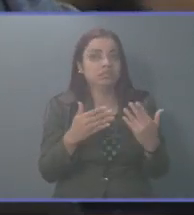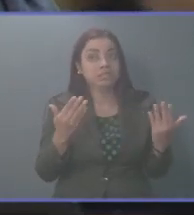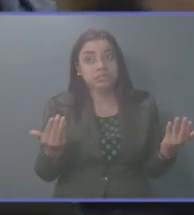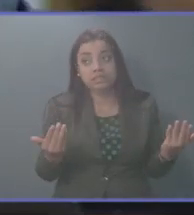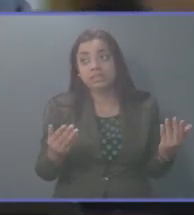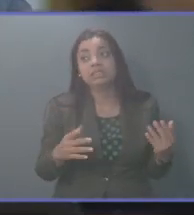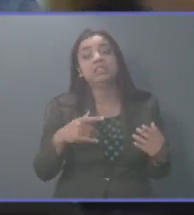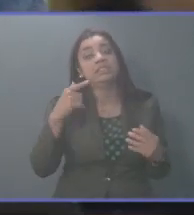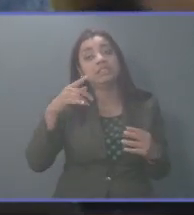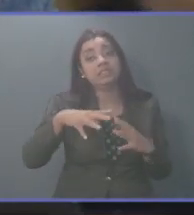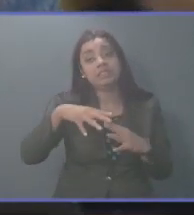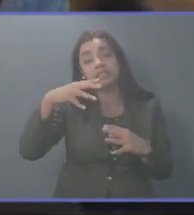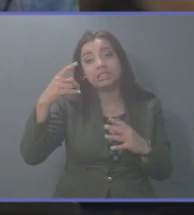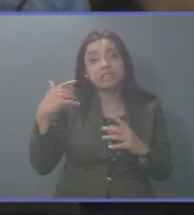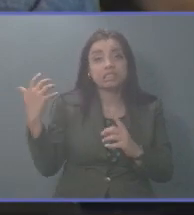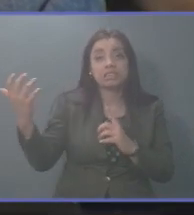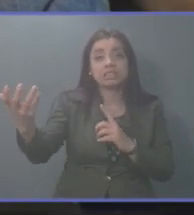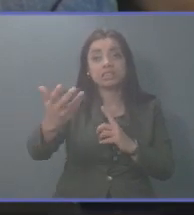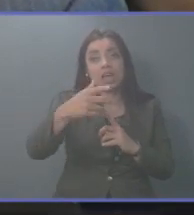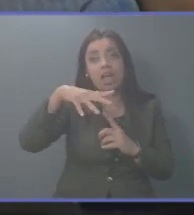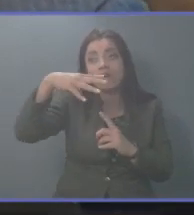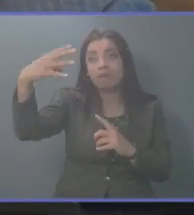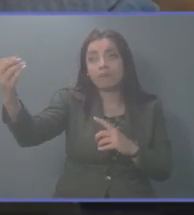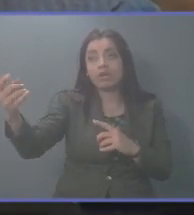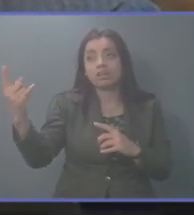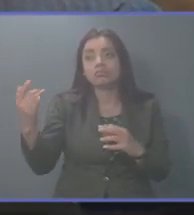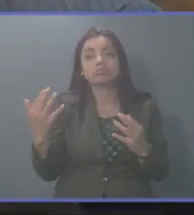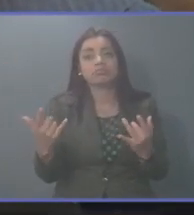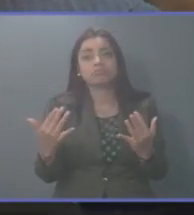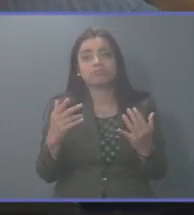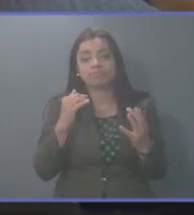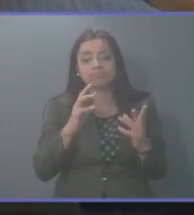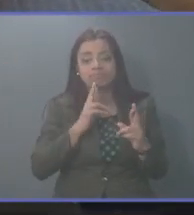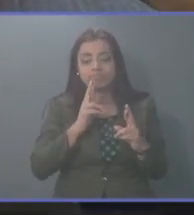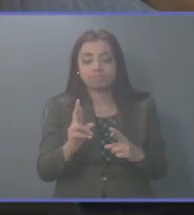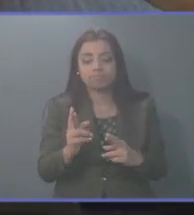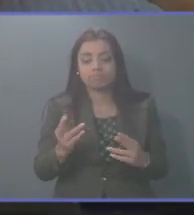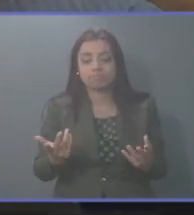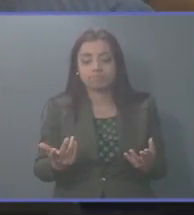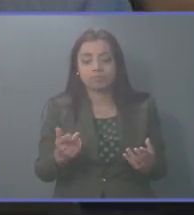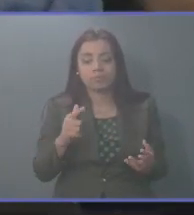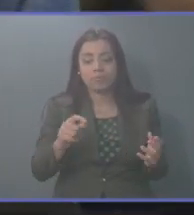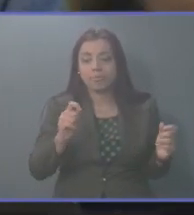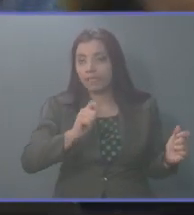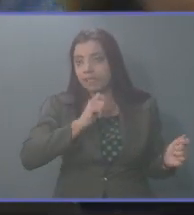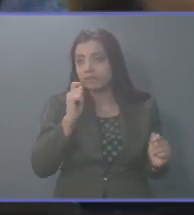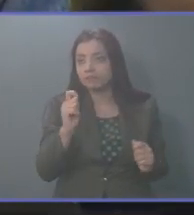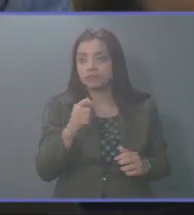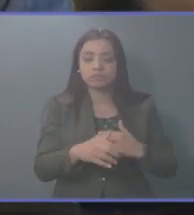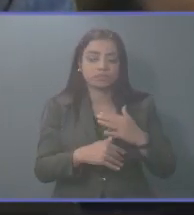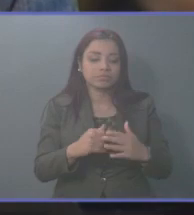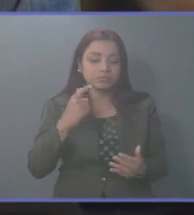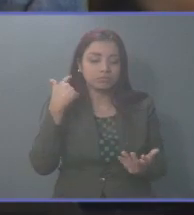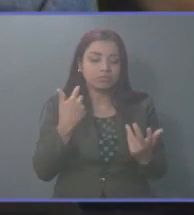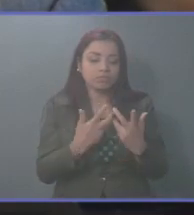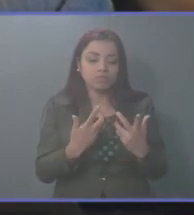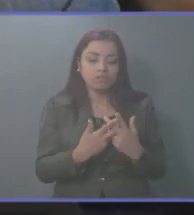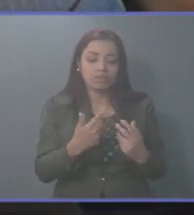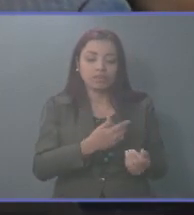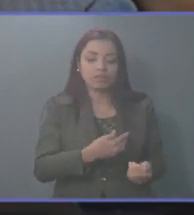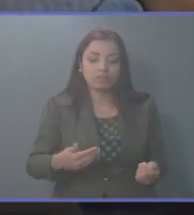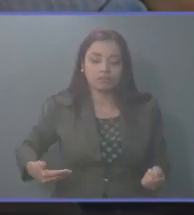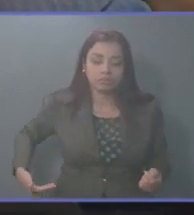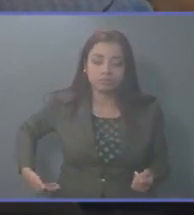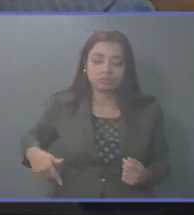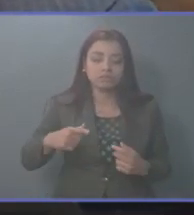dejaron entrar y están en la periferia del Palo de Hule esperando respuesta. Esta pieza, colega presidente y